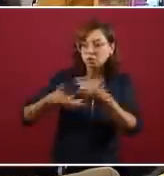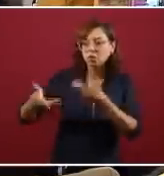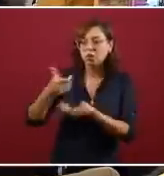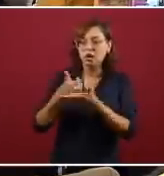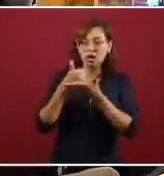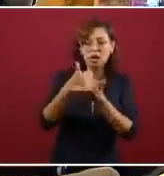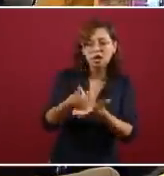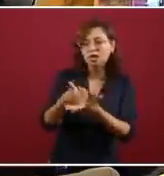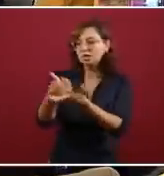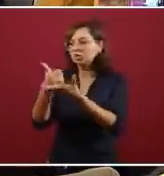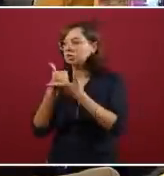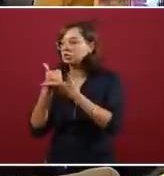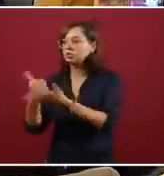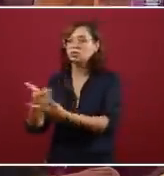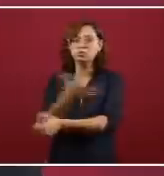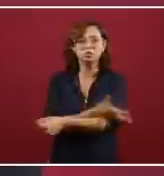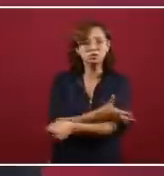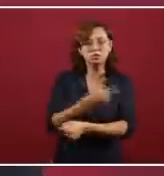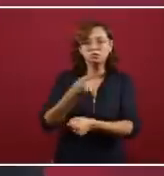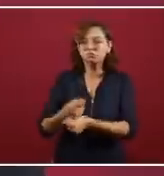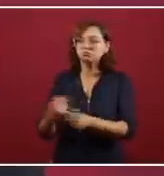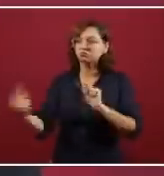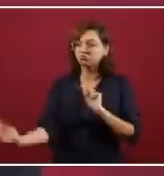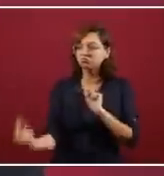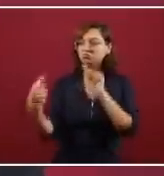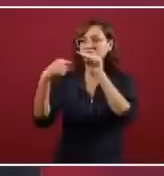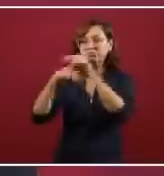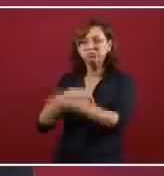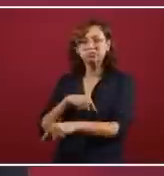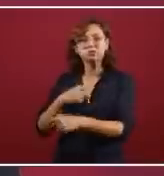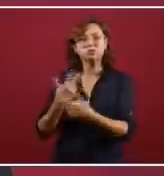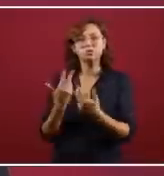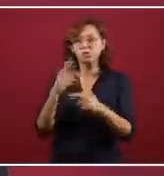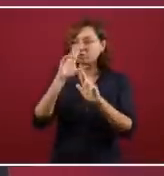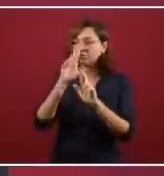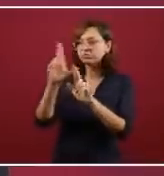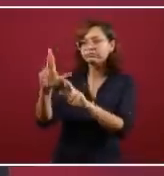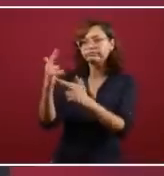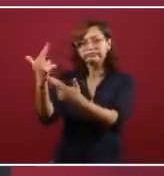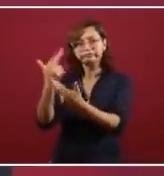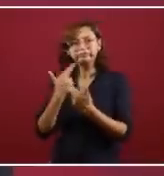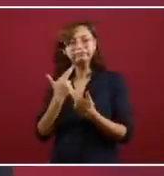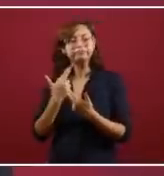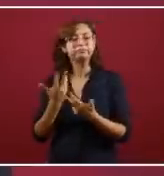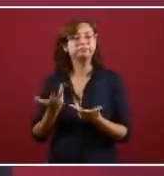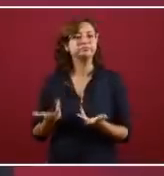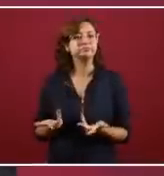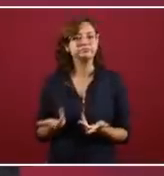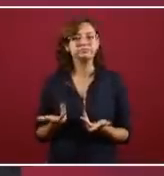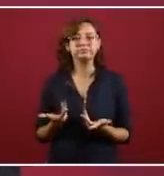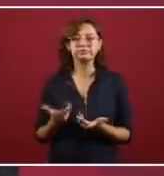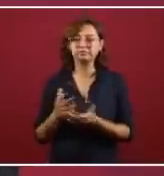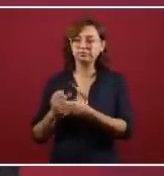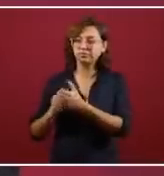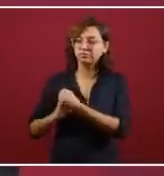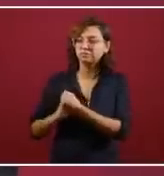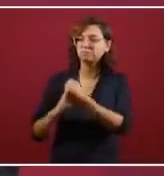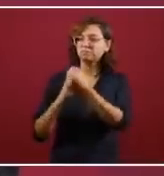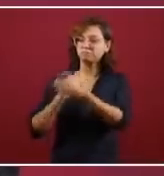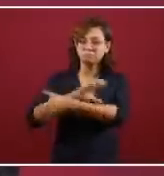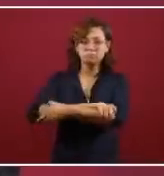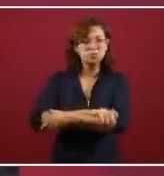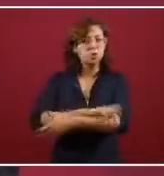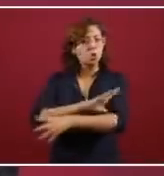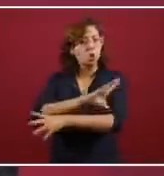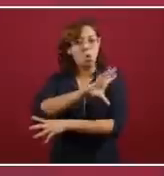tequio, la honestidad, el respeto al prójimo, la solidaridad verdadera, en